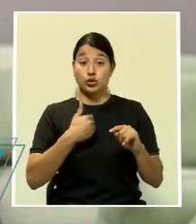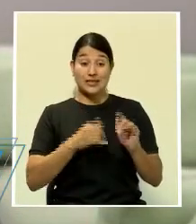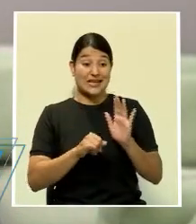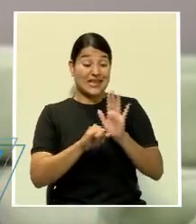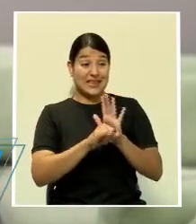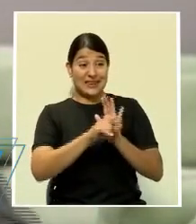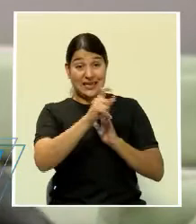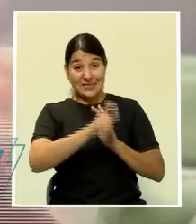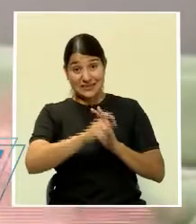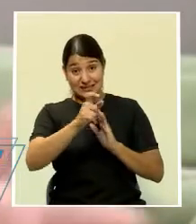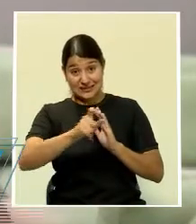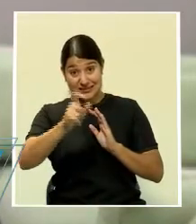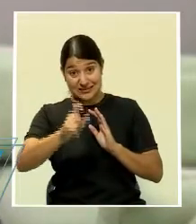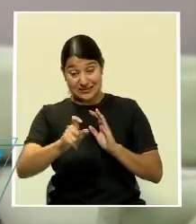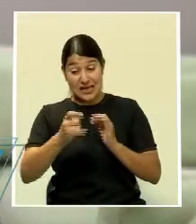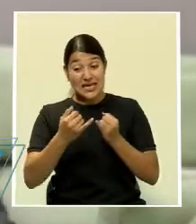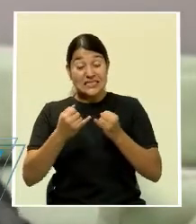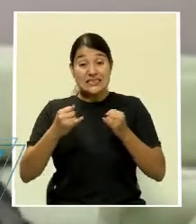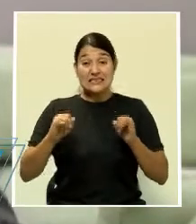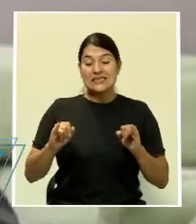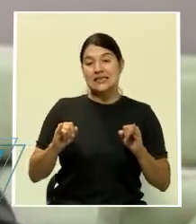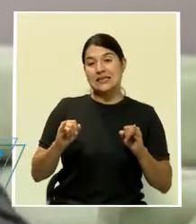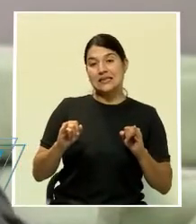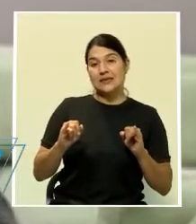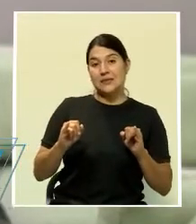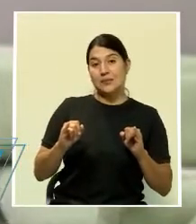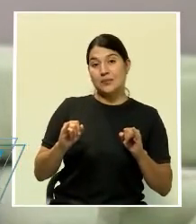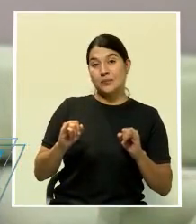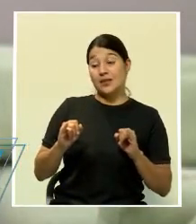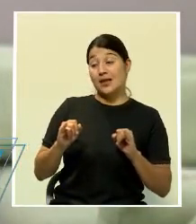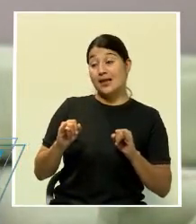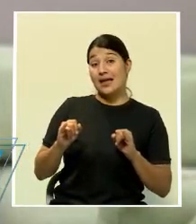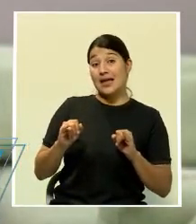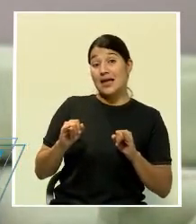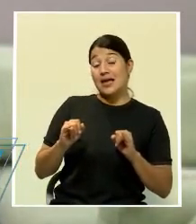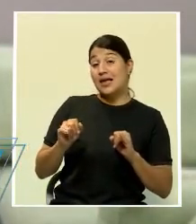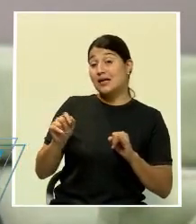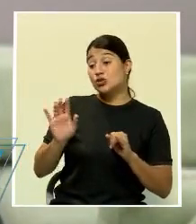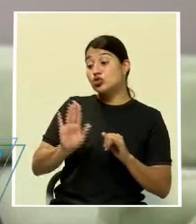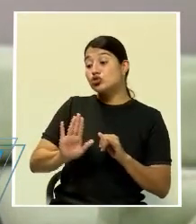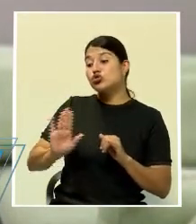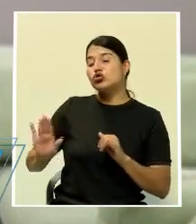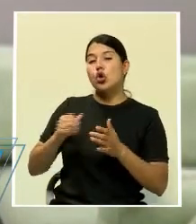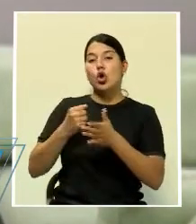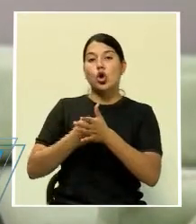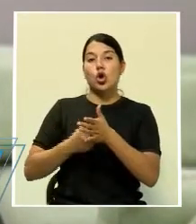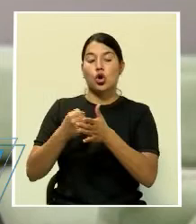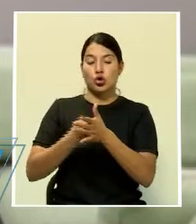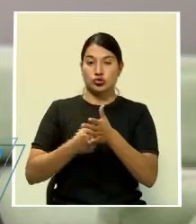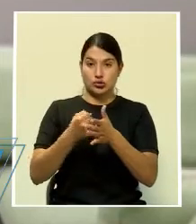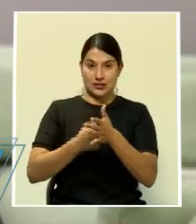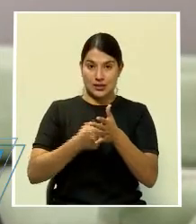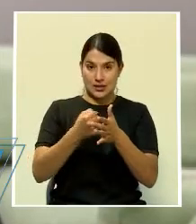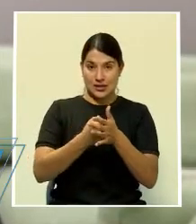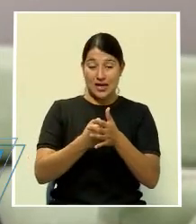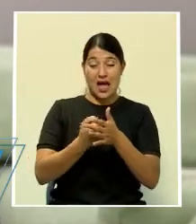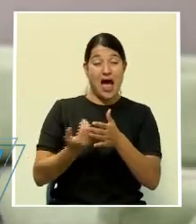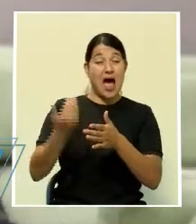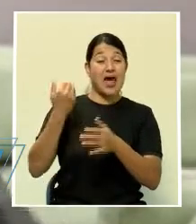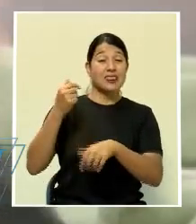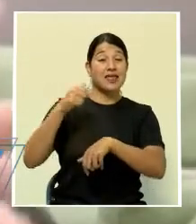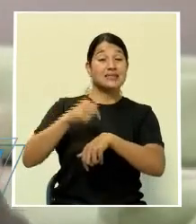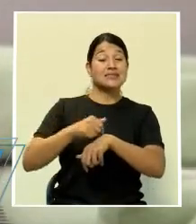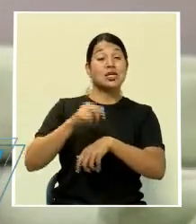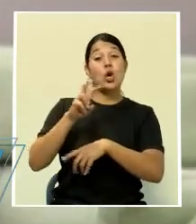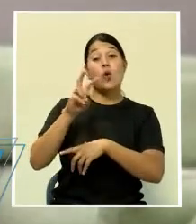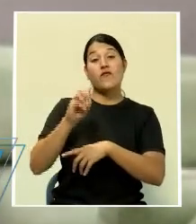la conocemos ahora si no hubiera existido la lucha en el gran escenario del siglo XX